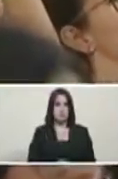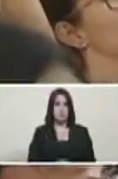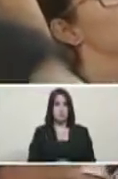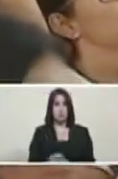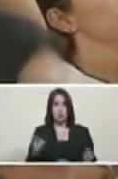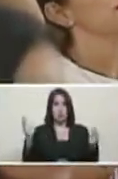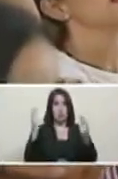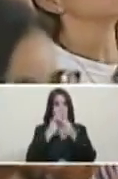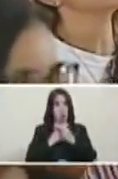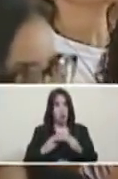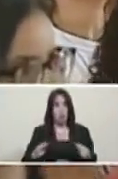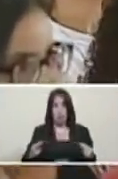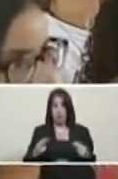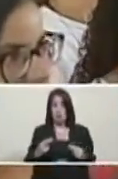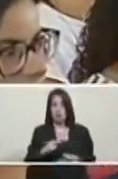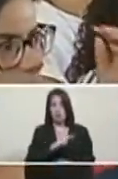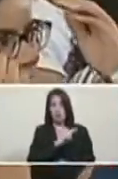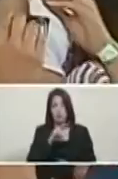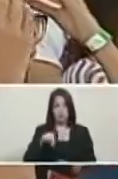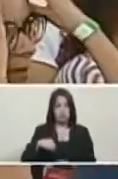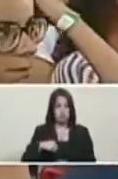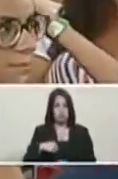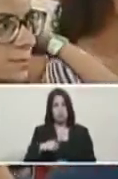compromiso absoluto,